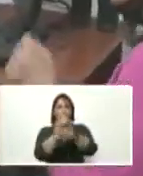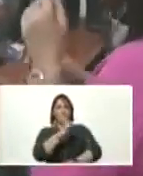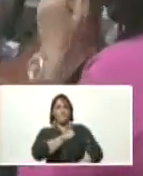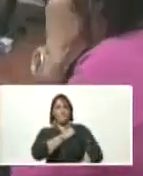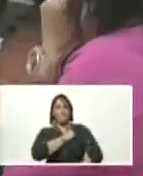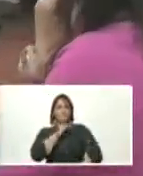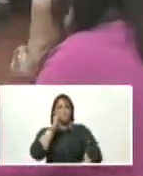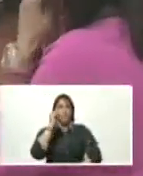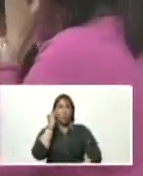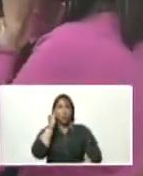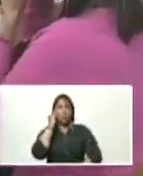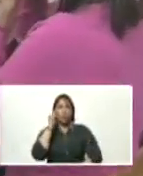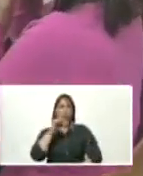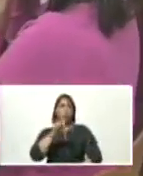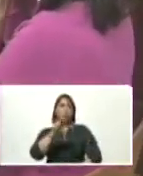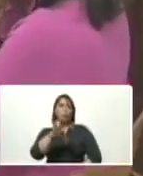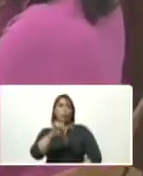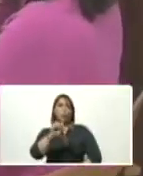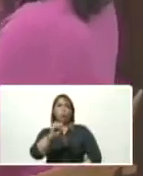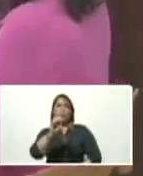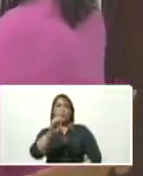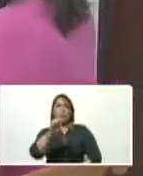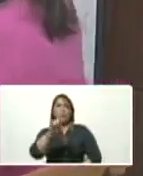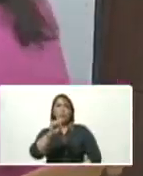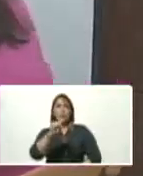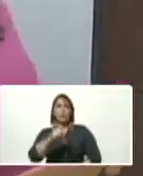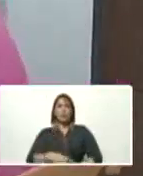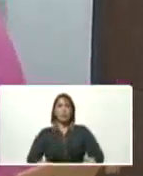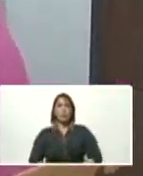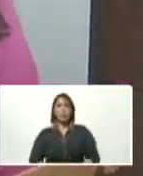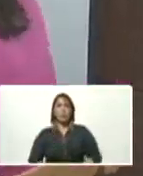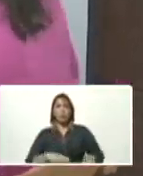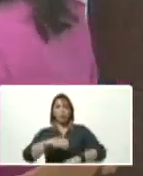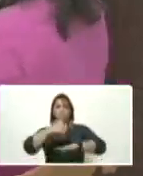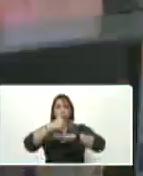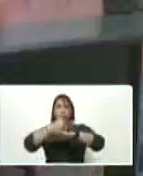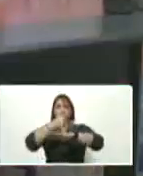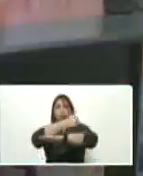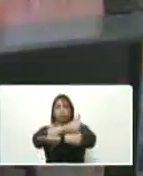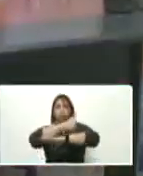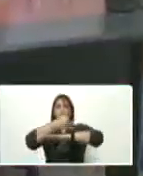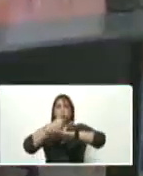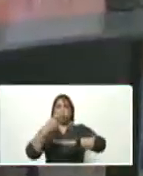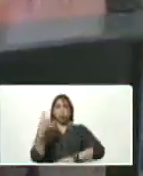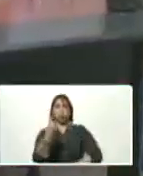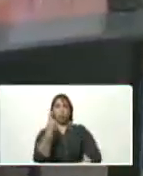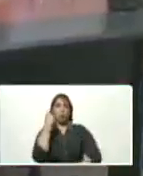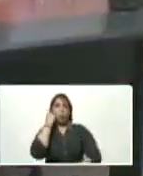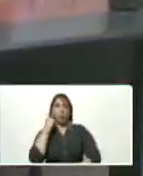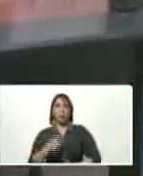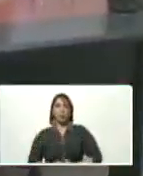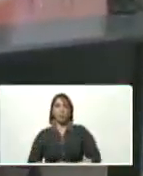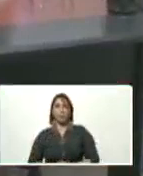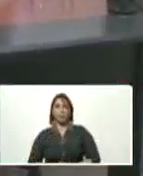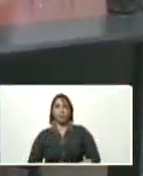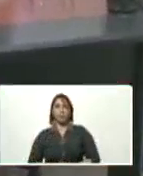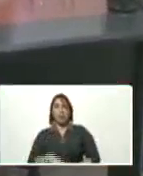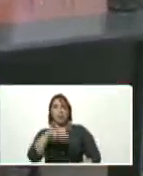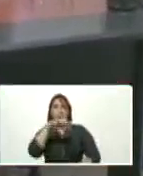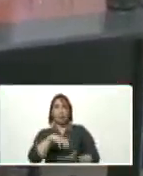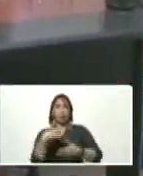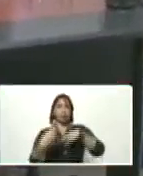lucha, Guiselis Álvarez, quien es la autoridad única de la mujer por el Estado